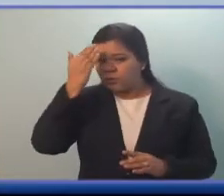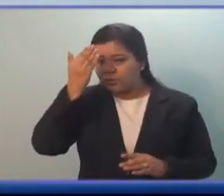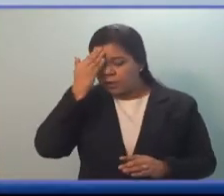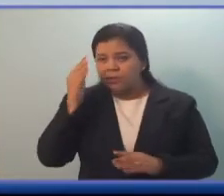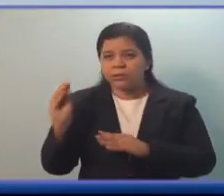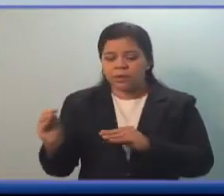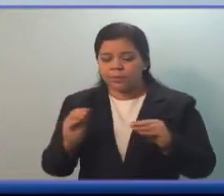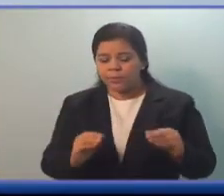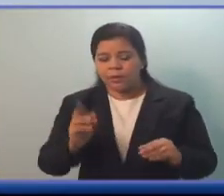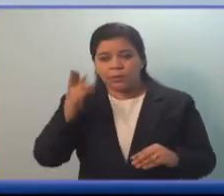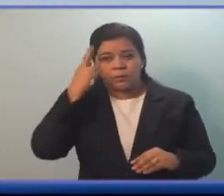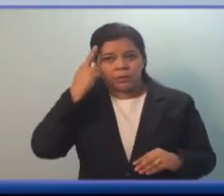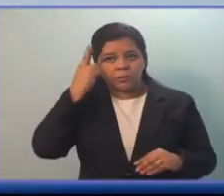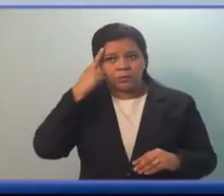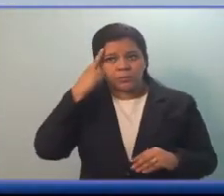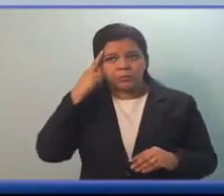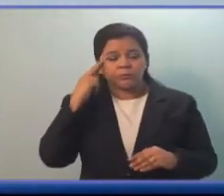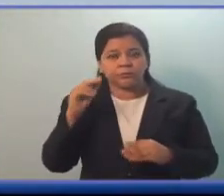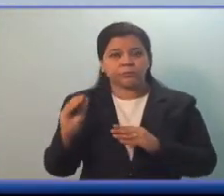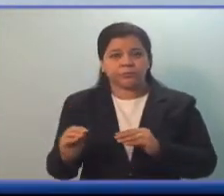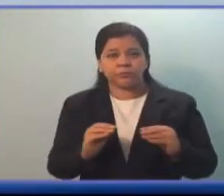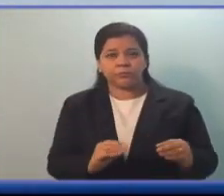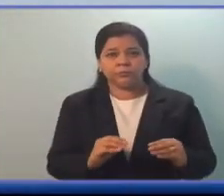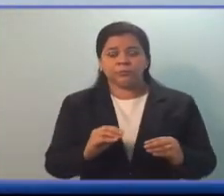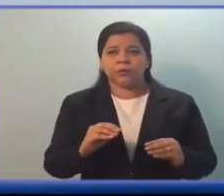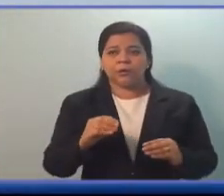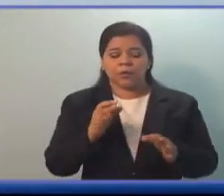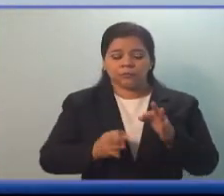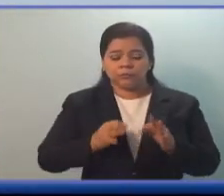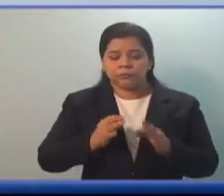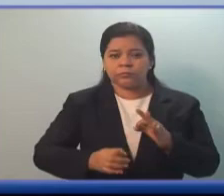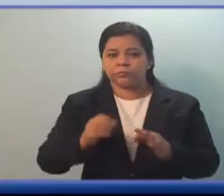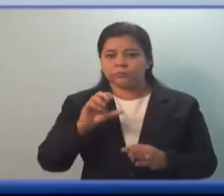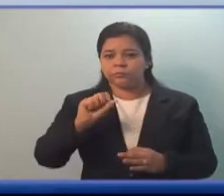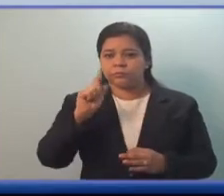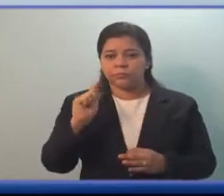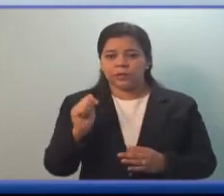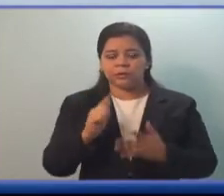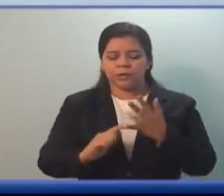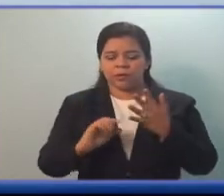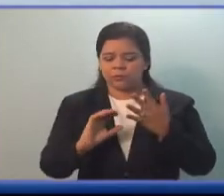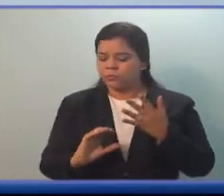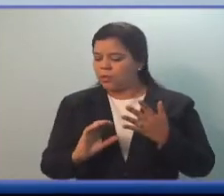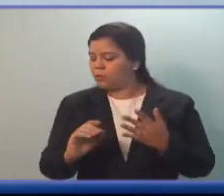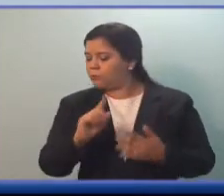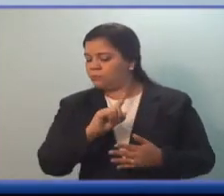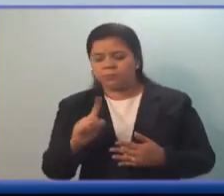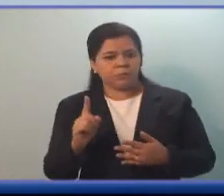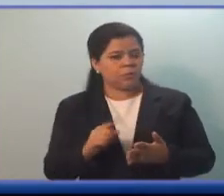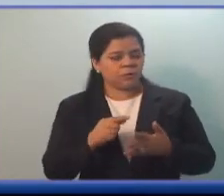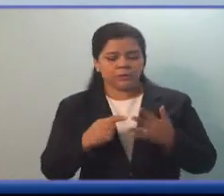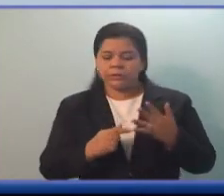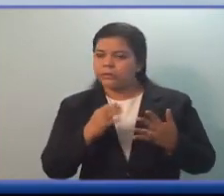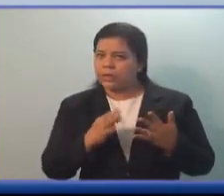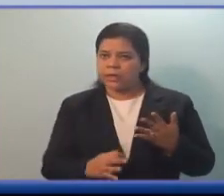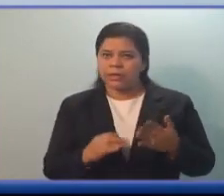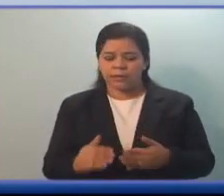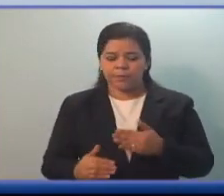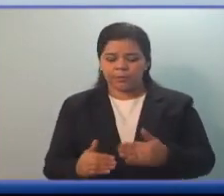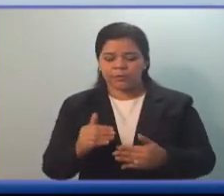cierto, lo aplica la jurisprudencia de la Sala de lo Constitucional, que no está en la Ley de Procedimientos